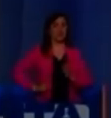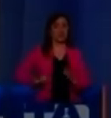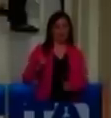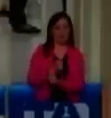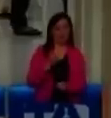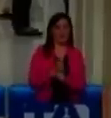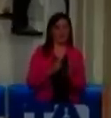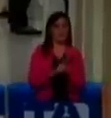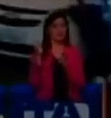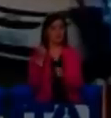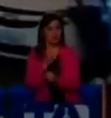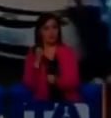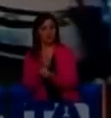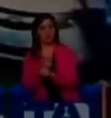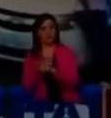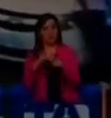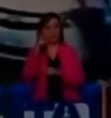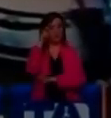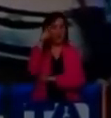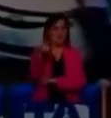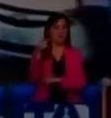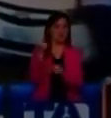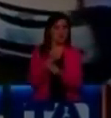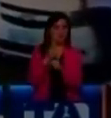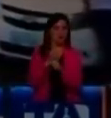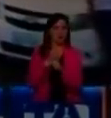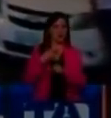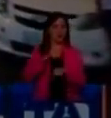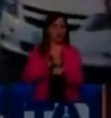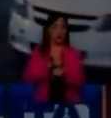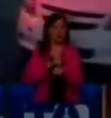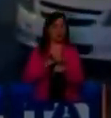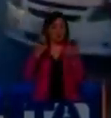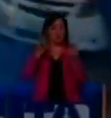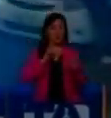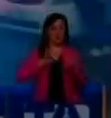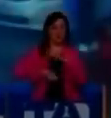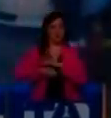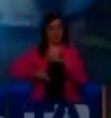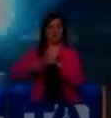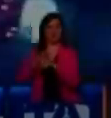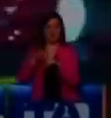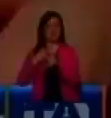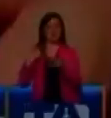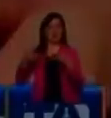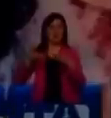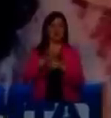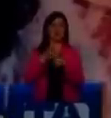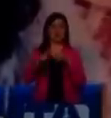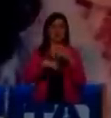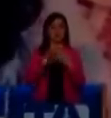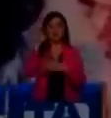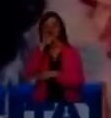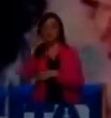con el Ministerio del Trabajo, con Fiscalía, Medicina Legal, para que este tipo de situaciones encontraran una ruta